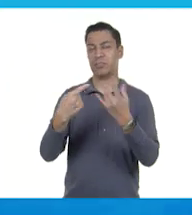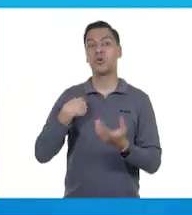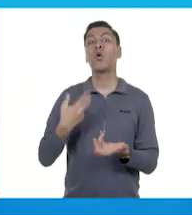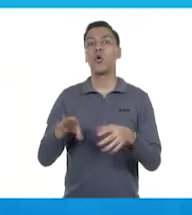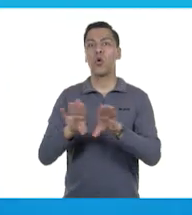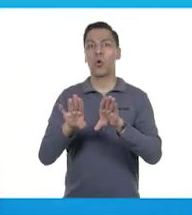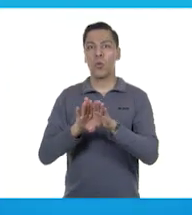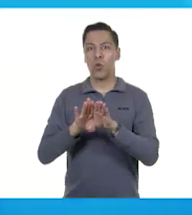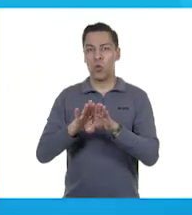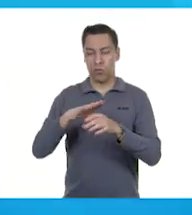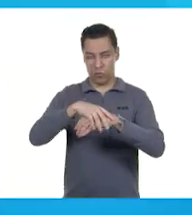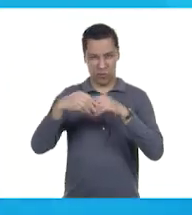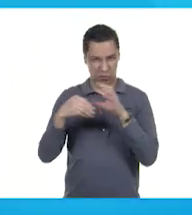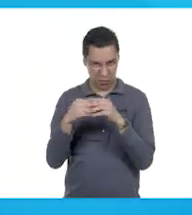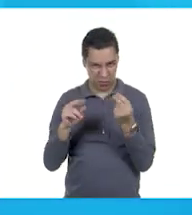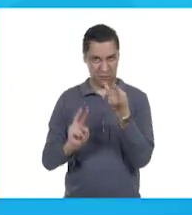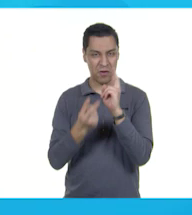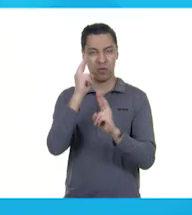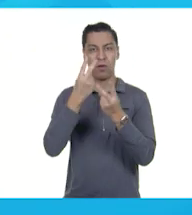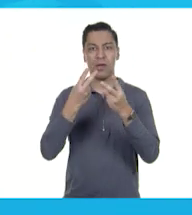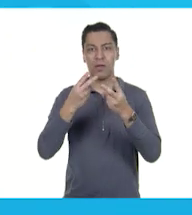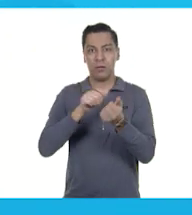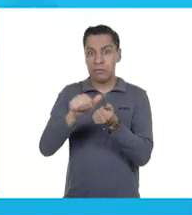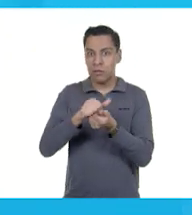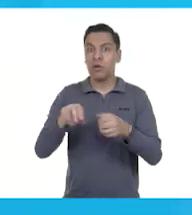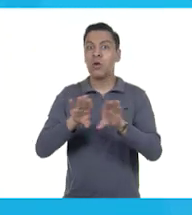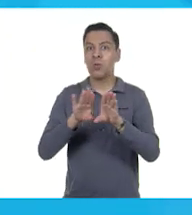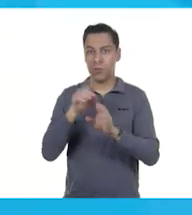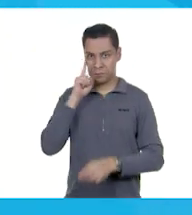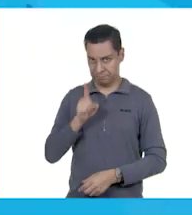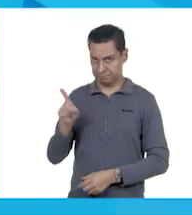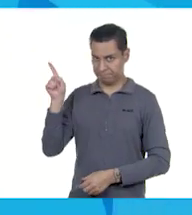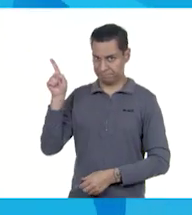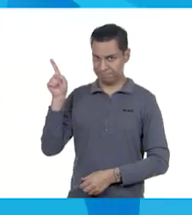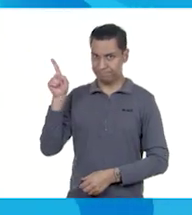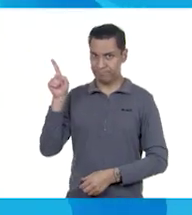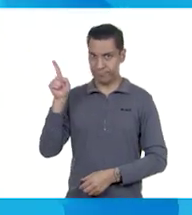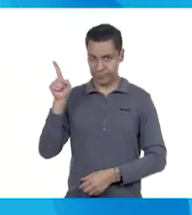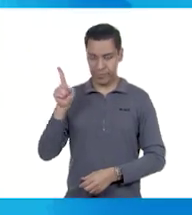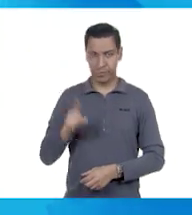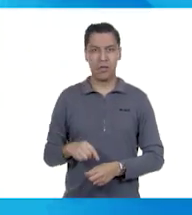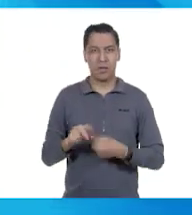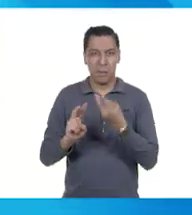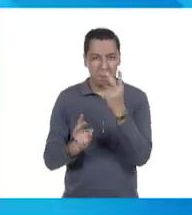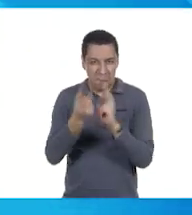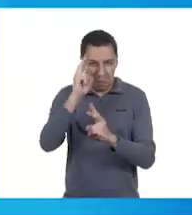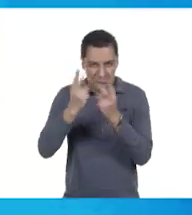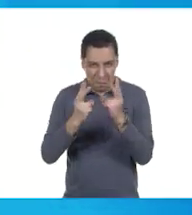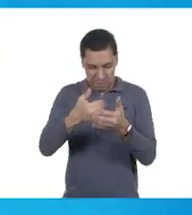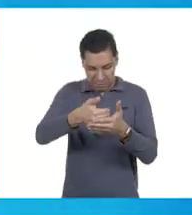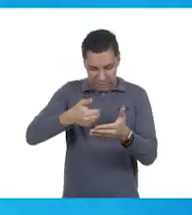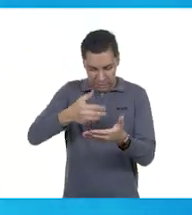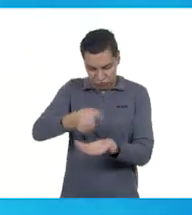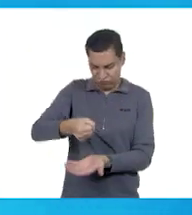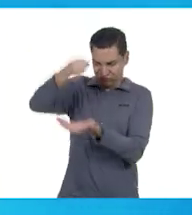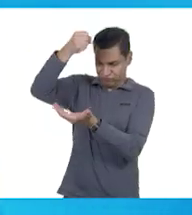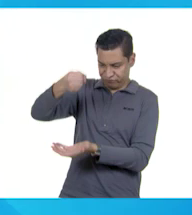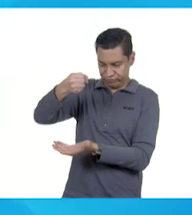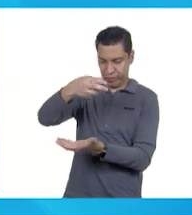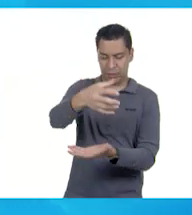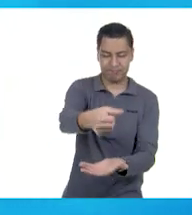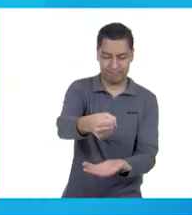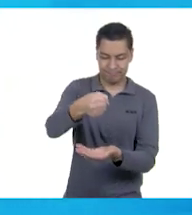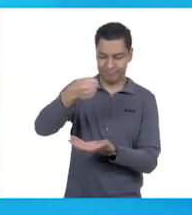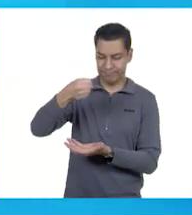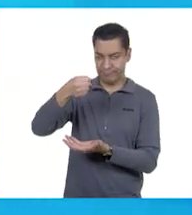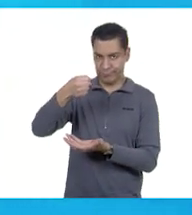cómo lavar frutas y verduras. Bueno, lo primero que debemos de hacer es desinfectar nuestra bolsa donde viene nuestra fruta y nuestra verdura con un